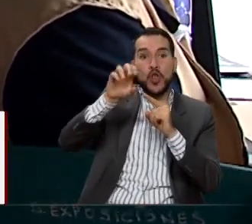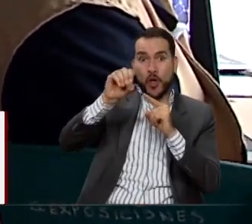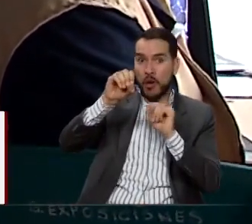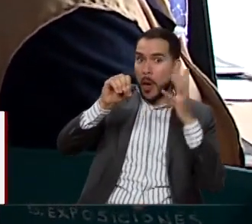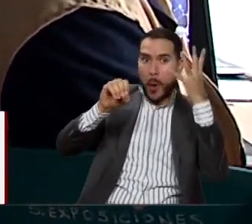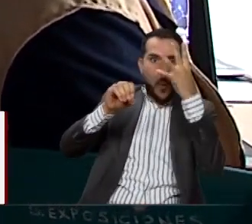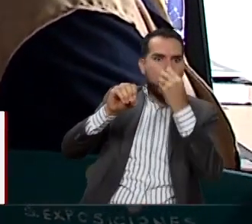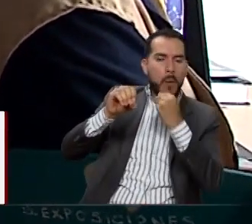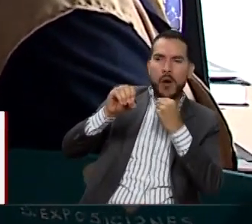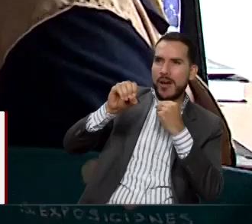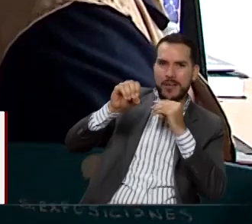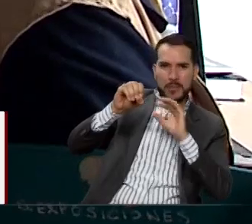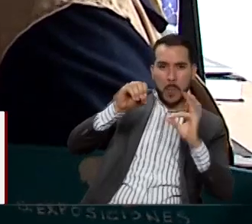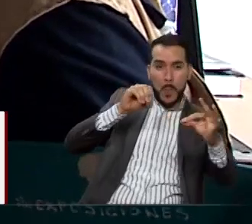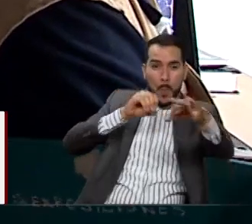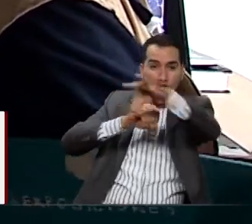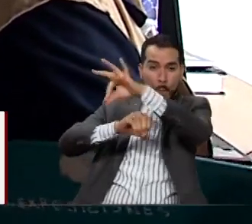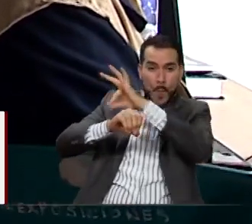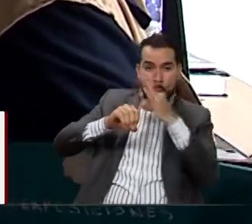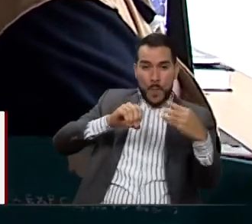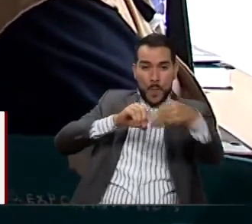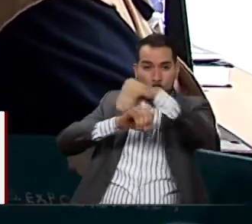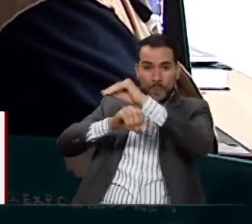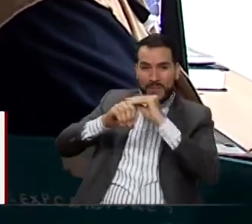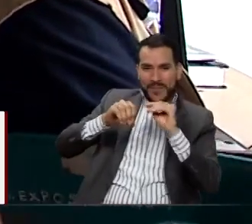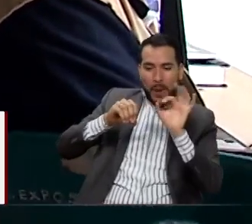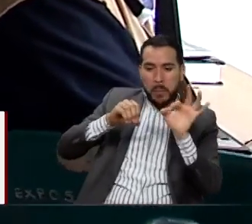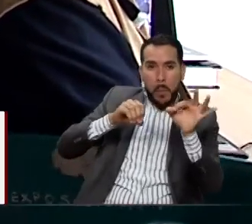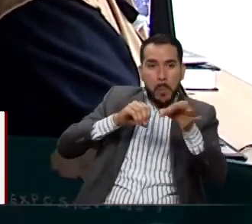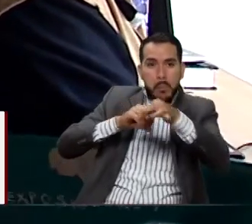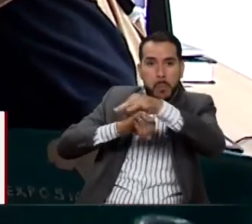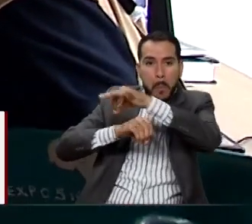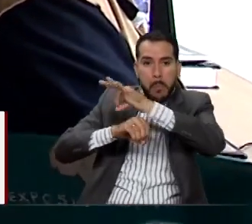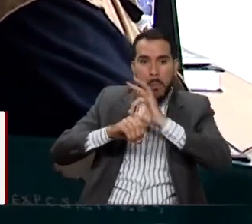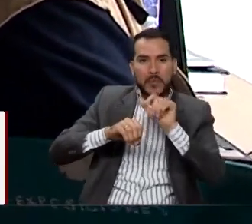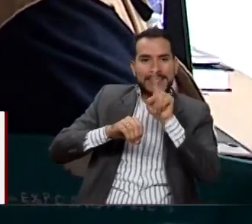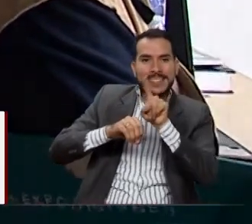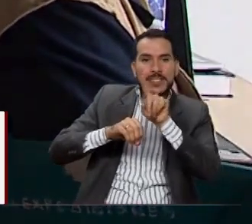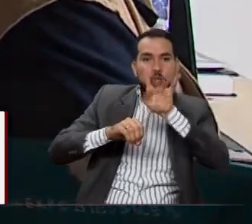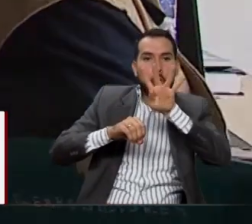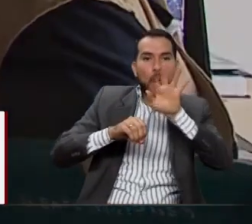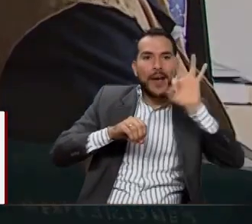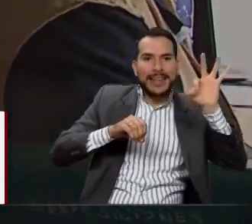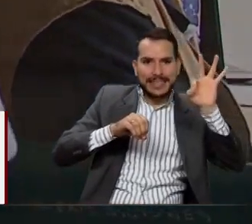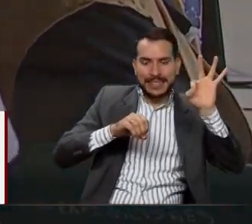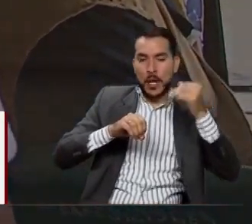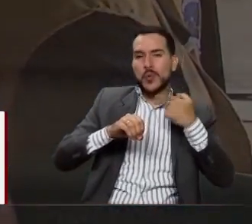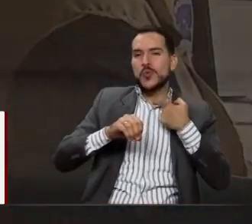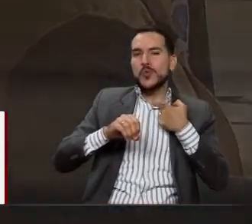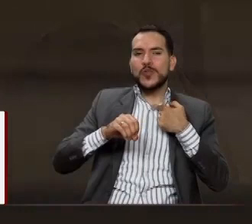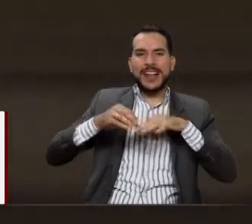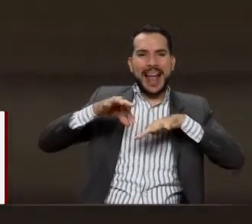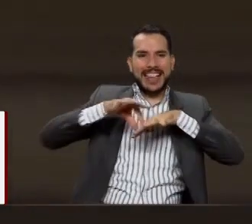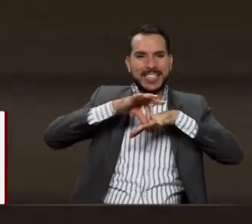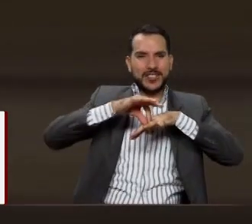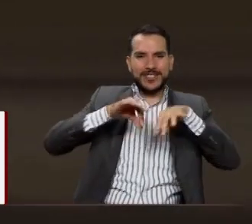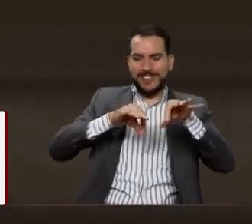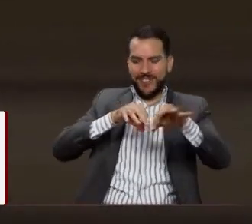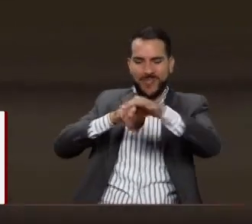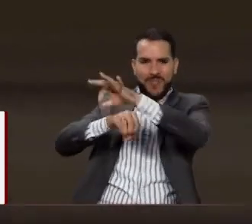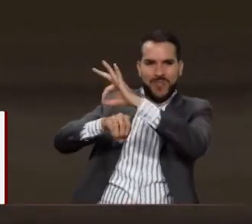aes 143 eh Y mi me gustan mucho los Anillos y mi planeta favorito Es